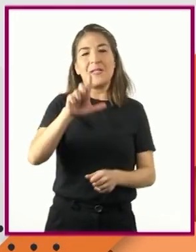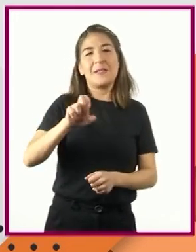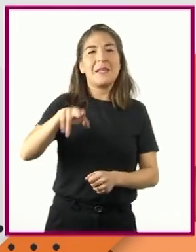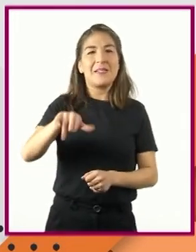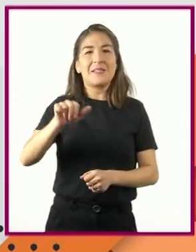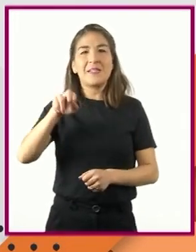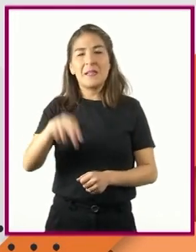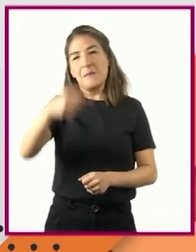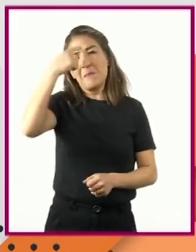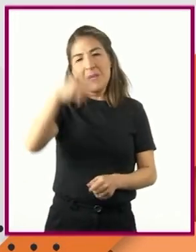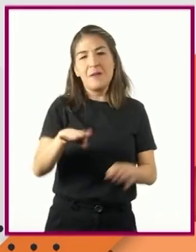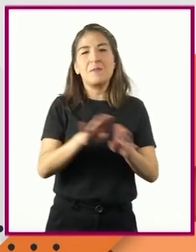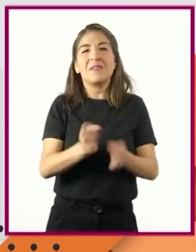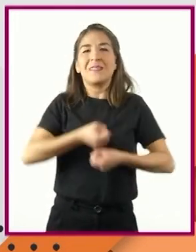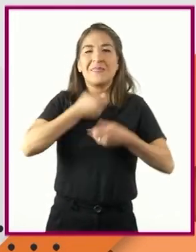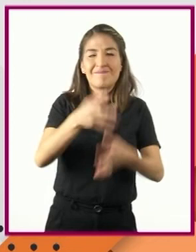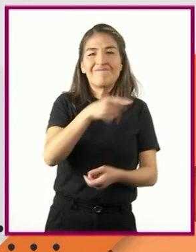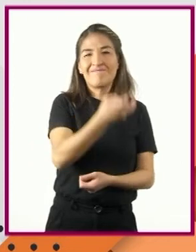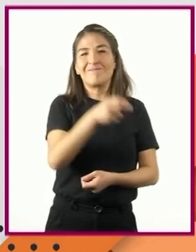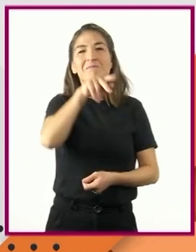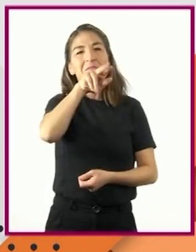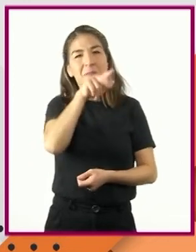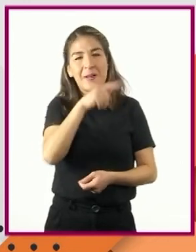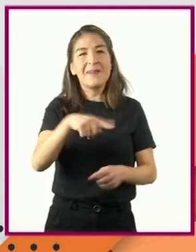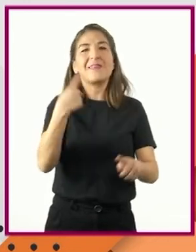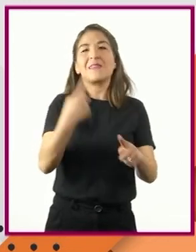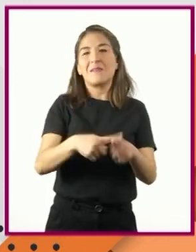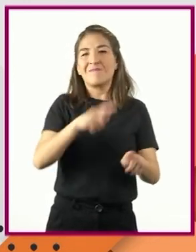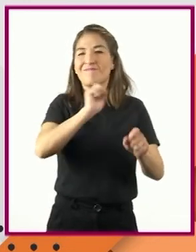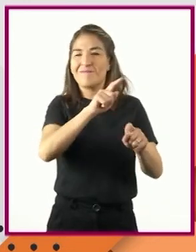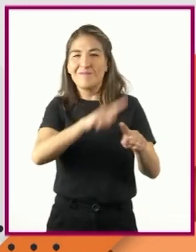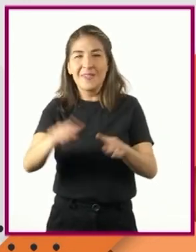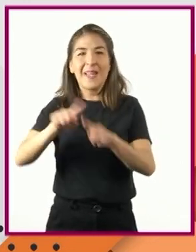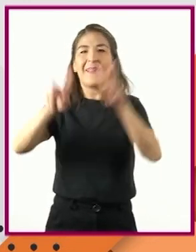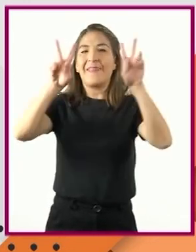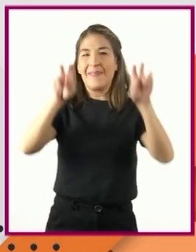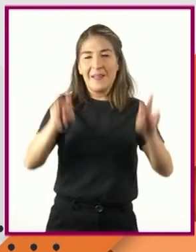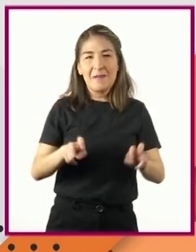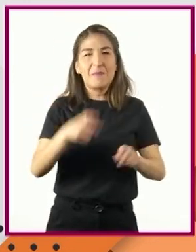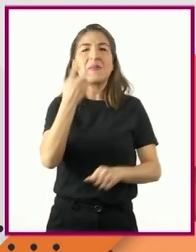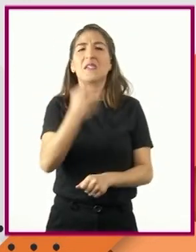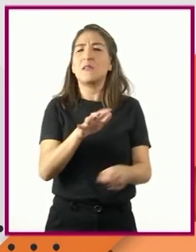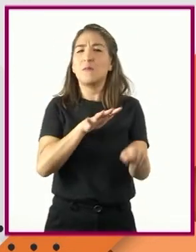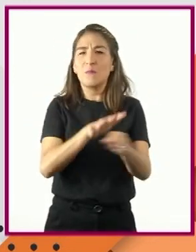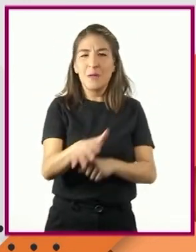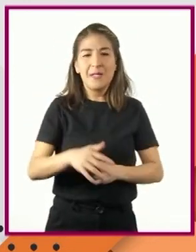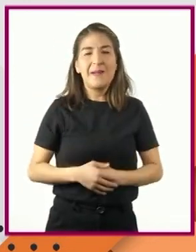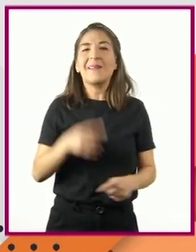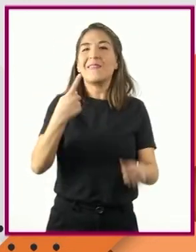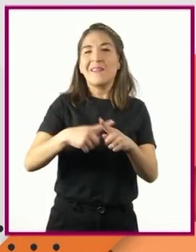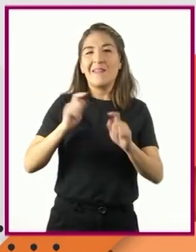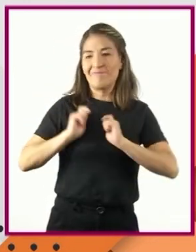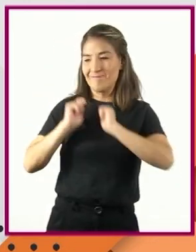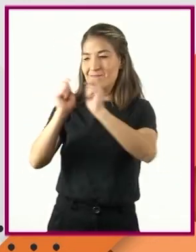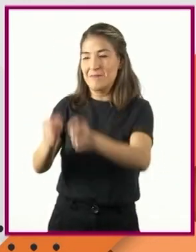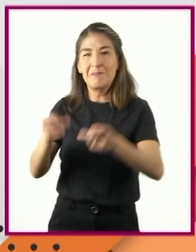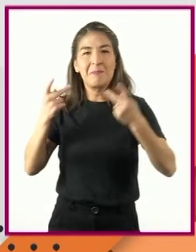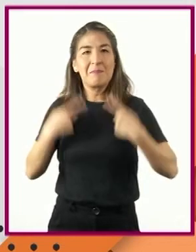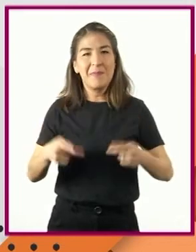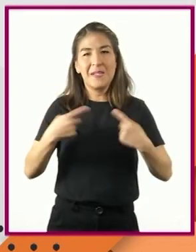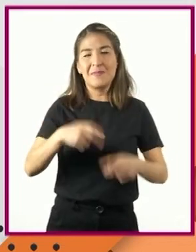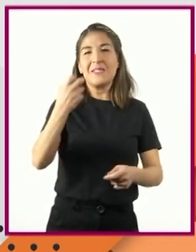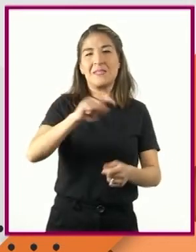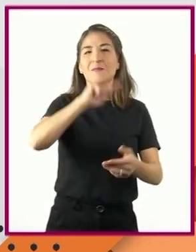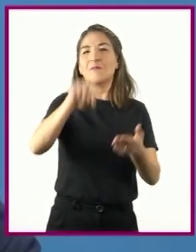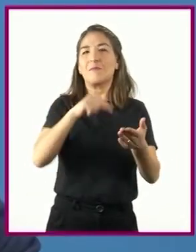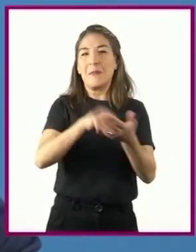donde expresó sus preocupaciones sobre diversos temas, en particular por quién dirigiría el país